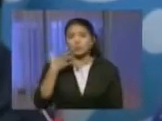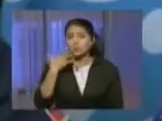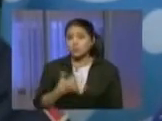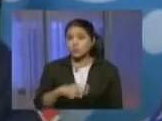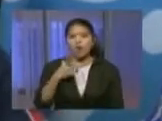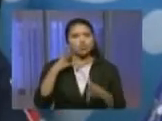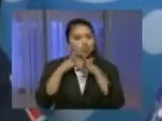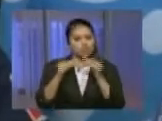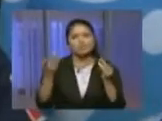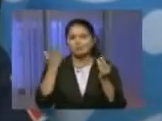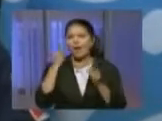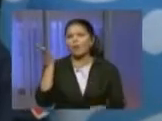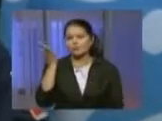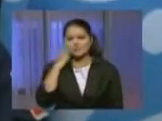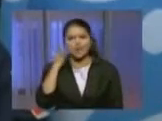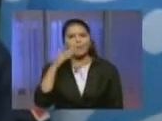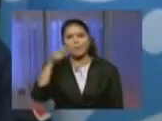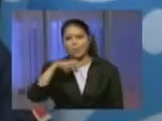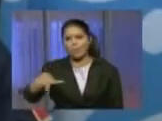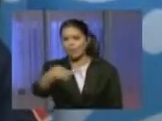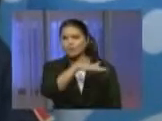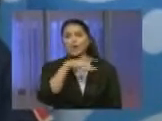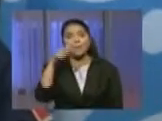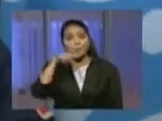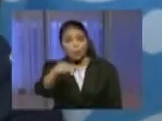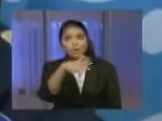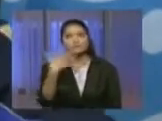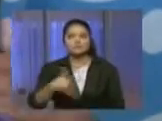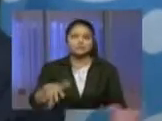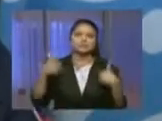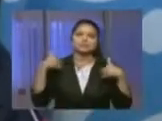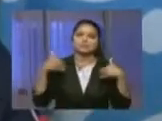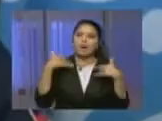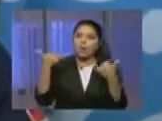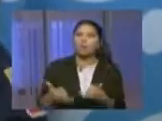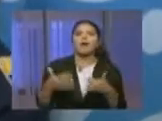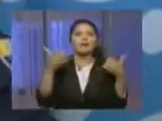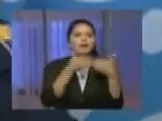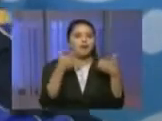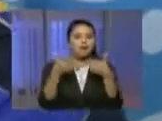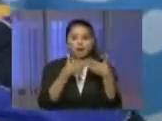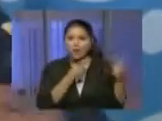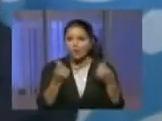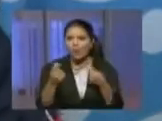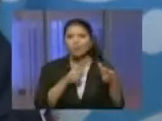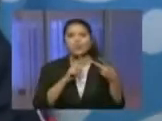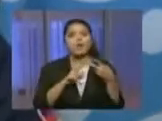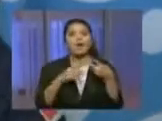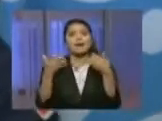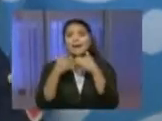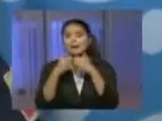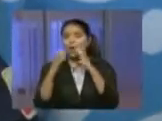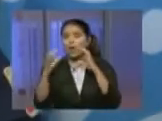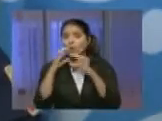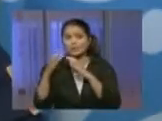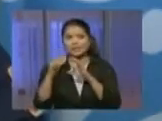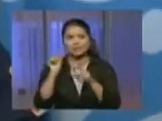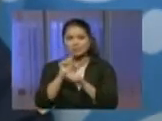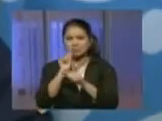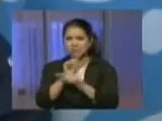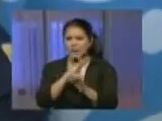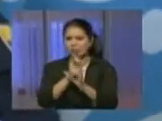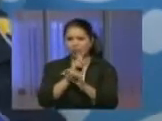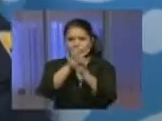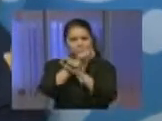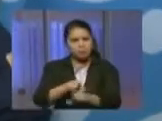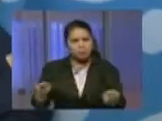aspectos que bien conoce nuestro pueblo del cual nuestro pueblo está haciendo víctima hoy en día guerras económicas guerras comunicacionales de cuarta generación usted